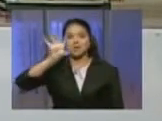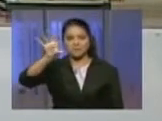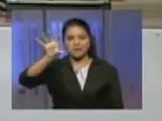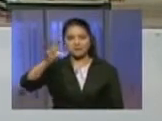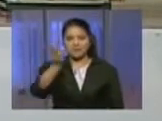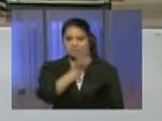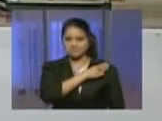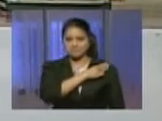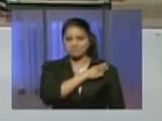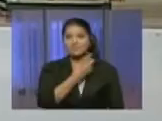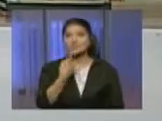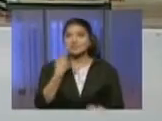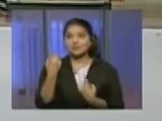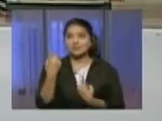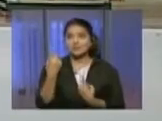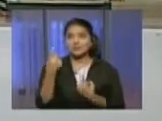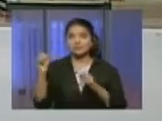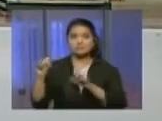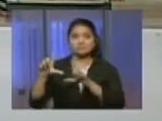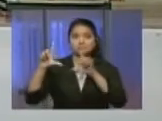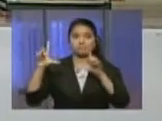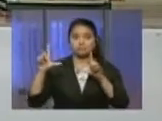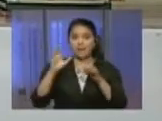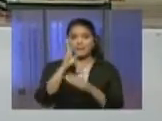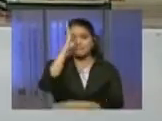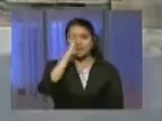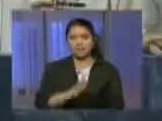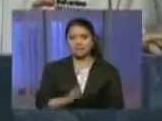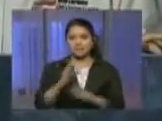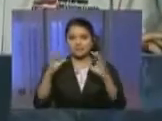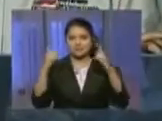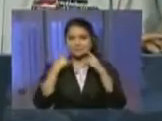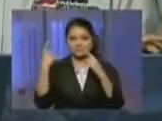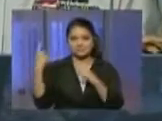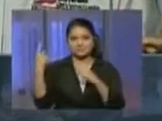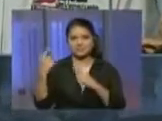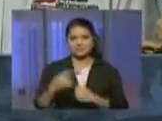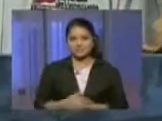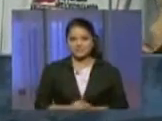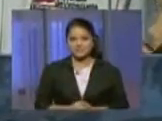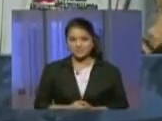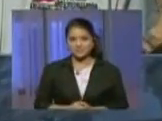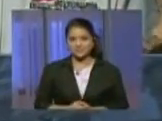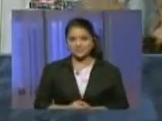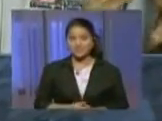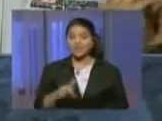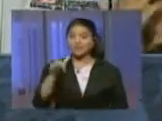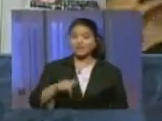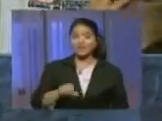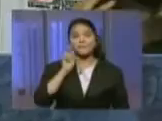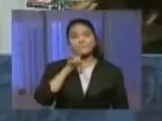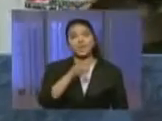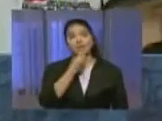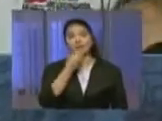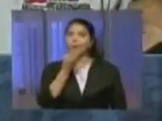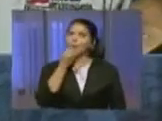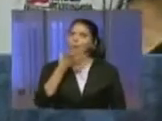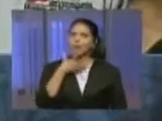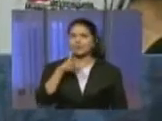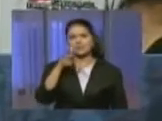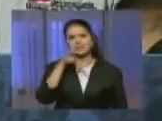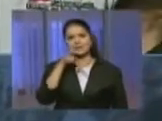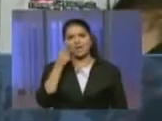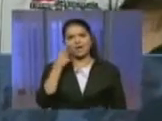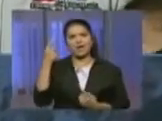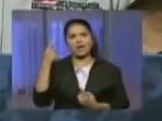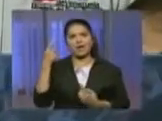lo pongan aquí en pantalla compartida estamos el Palacio de Miraflores Qué bonita Esa toma no con esas